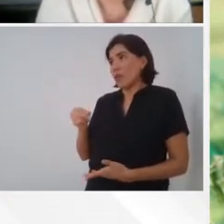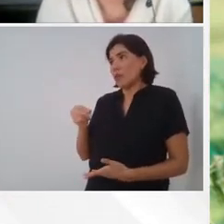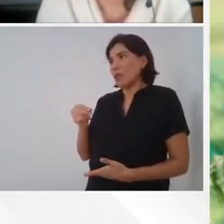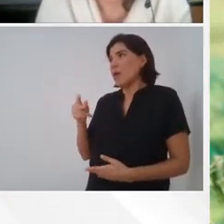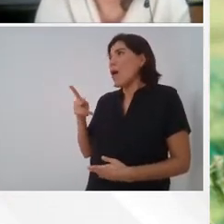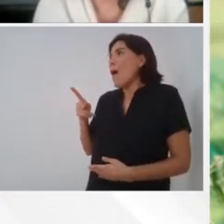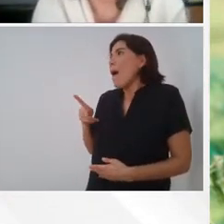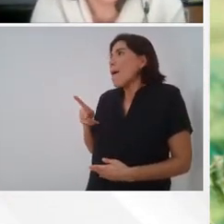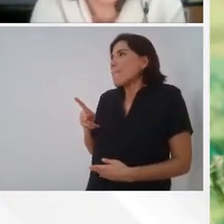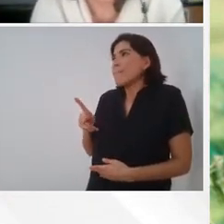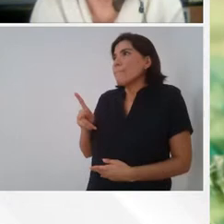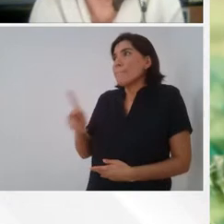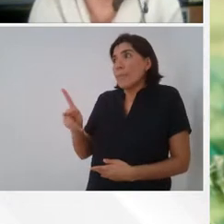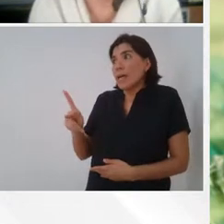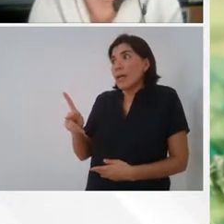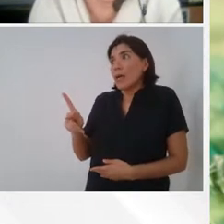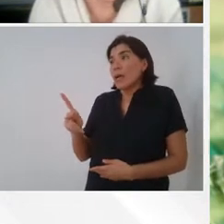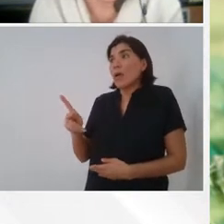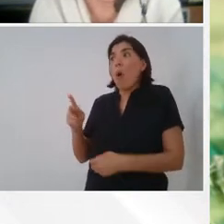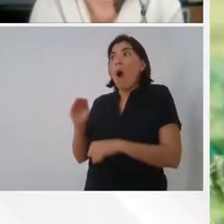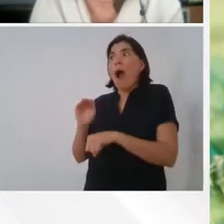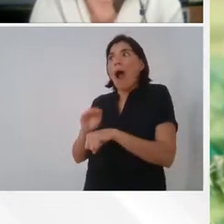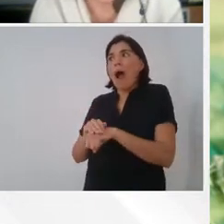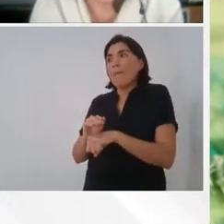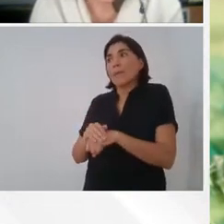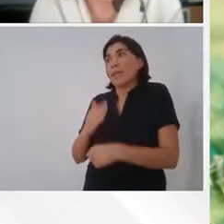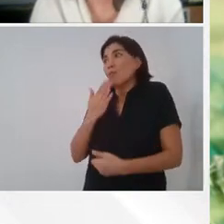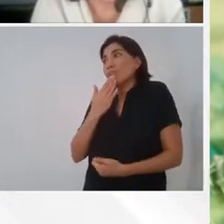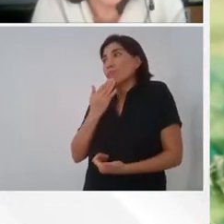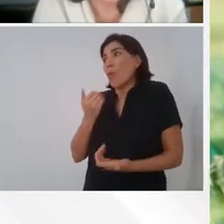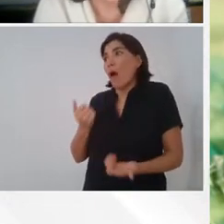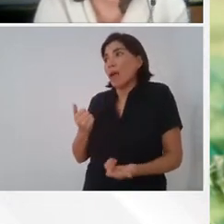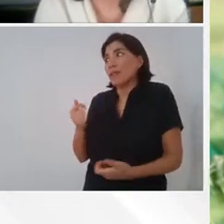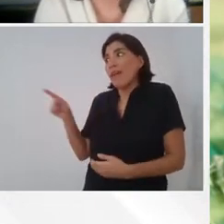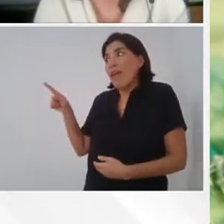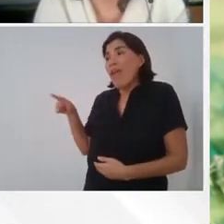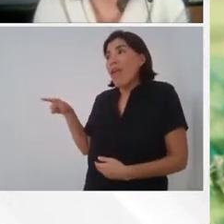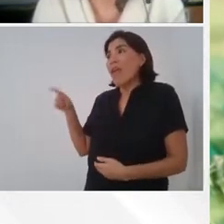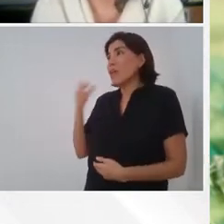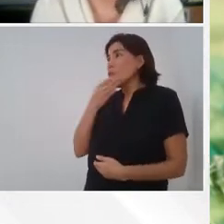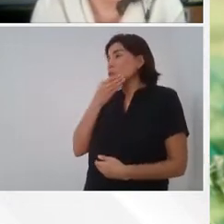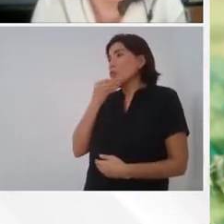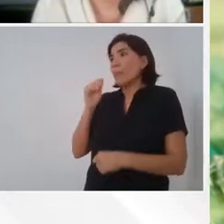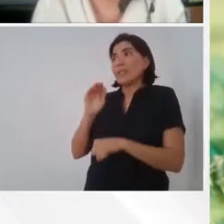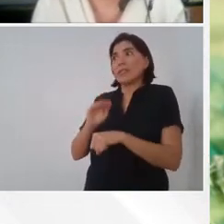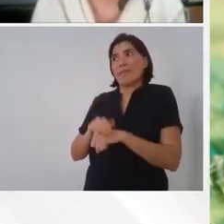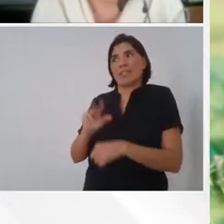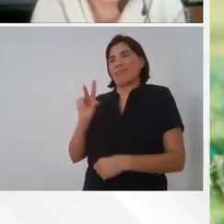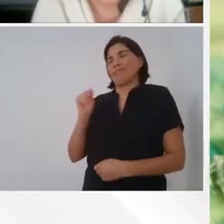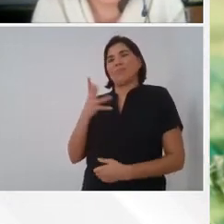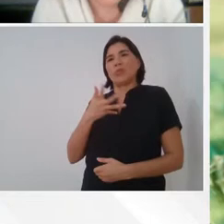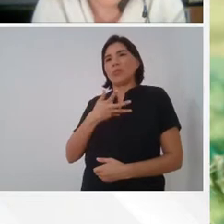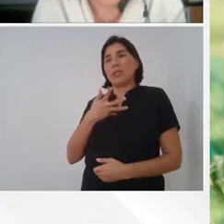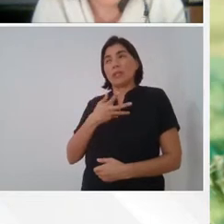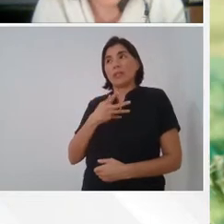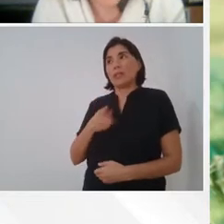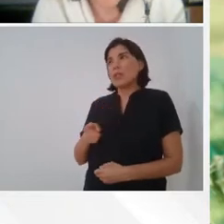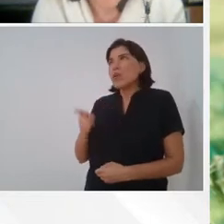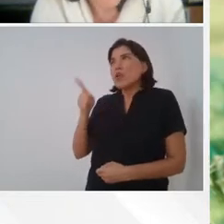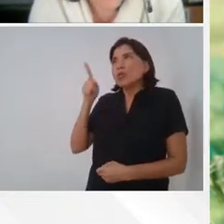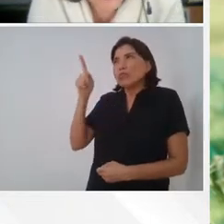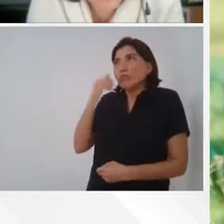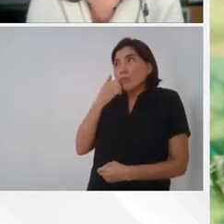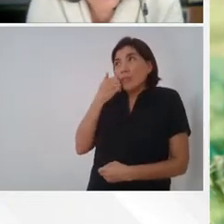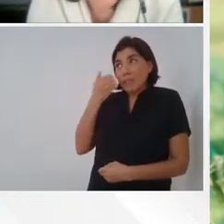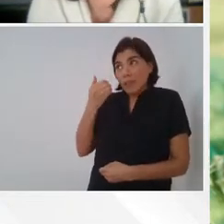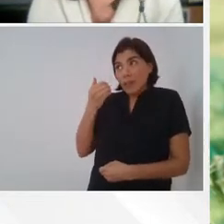mercader amigo, los hombres ya no tienen amigos. Si quieres un amigo, domestícame.